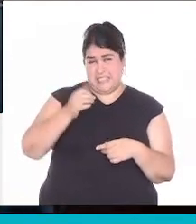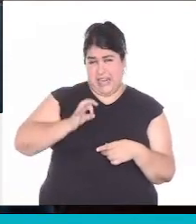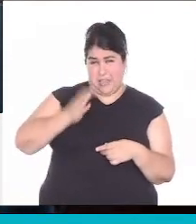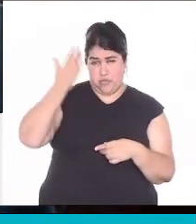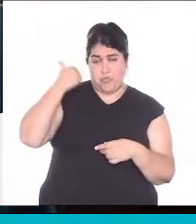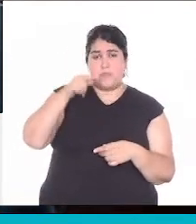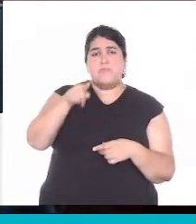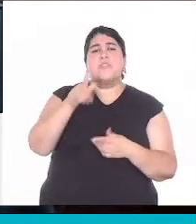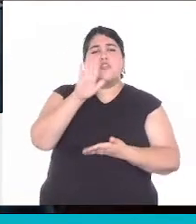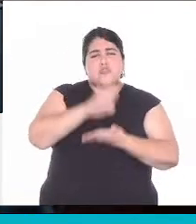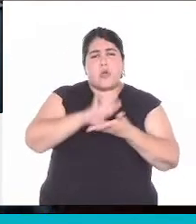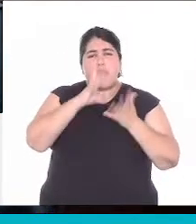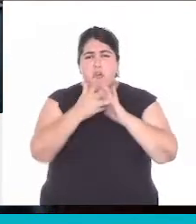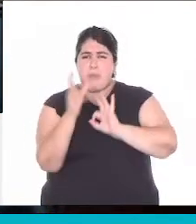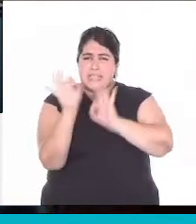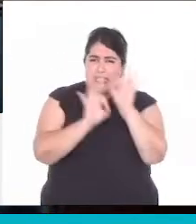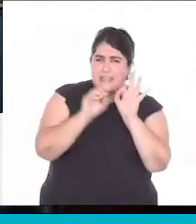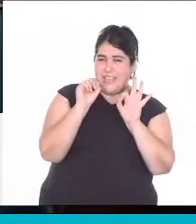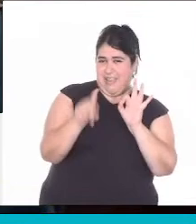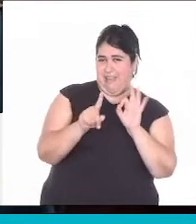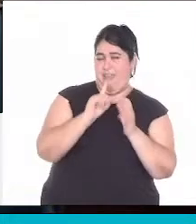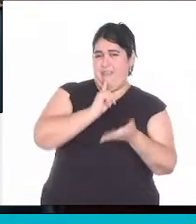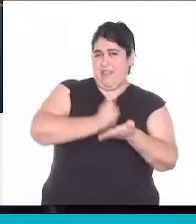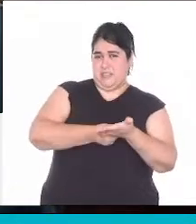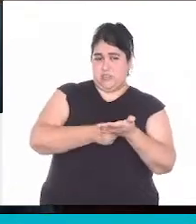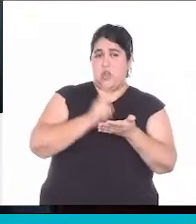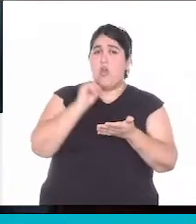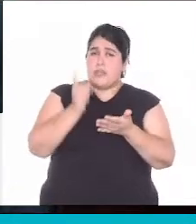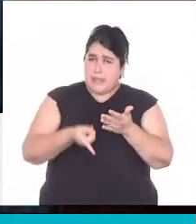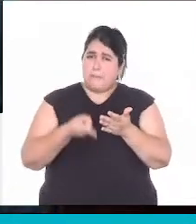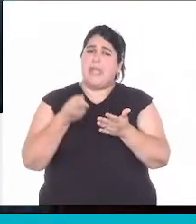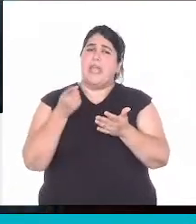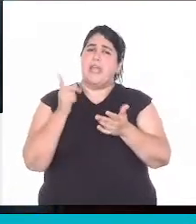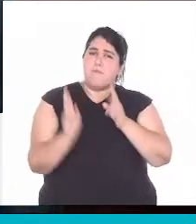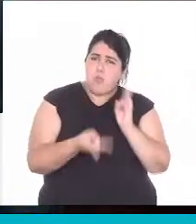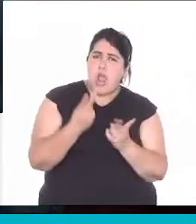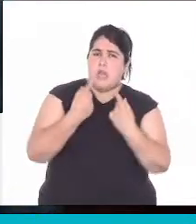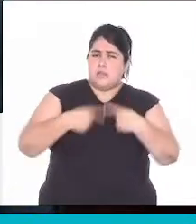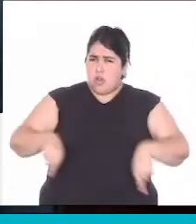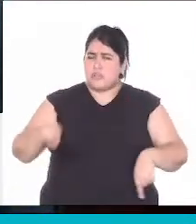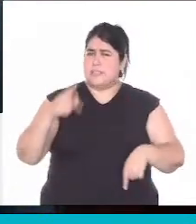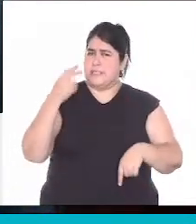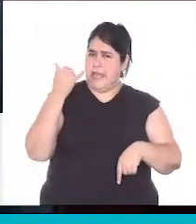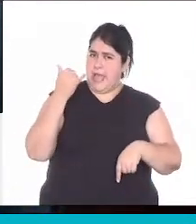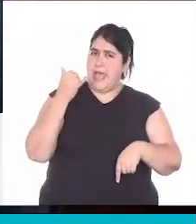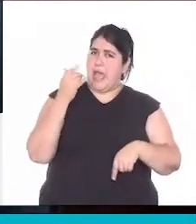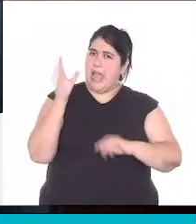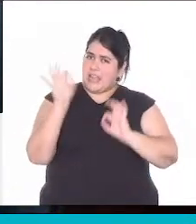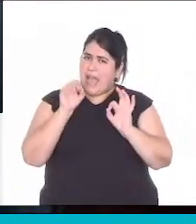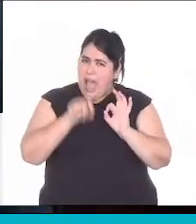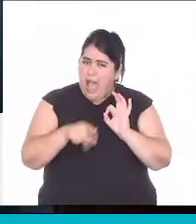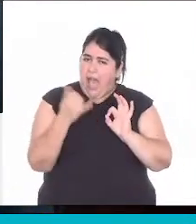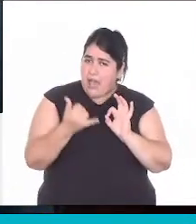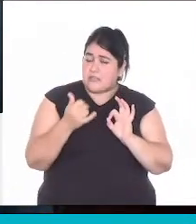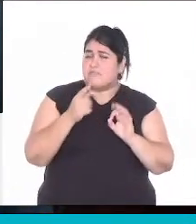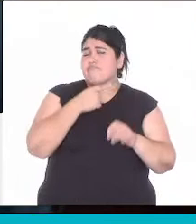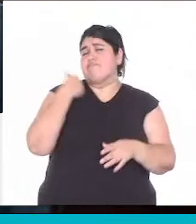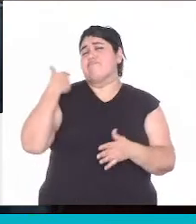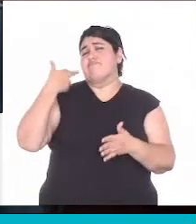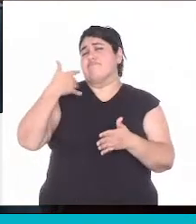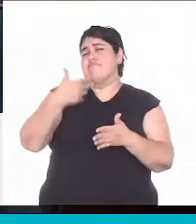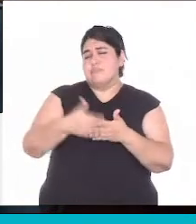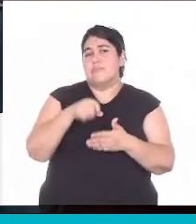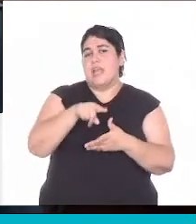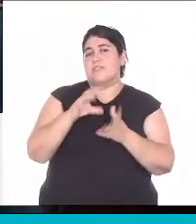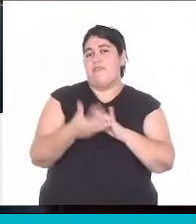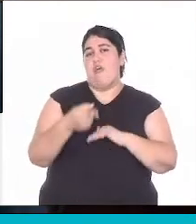el mecanismo que eligieron y también los delitos que cometieron. Y eso lamentablemente no ha pasado y también de alguna manera explica que